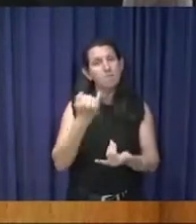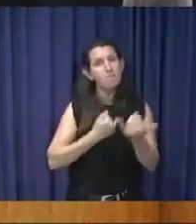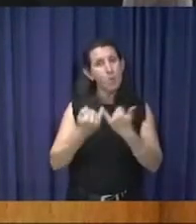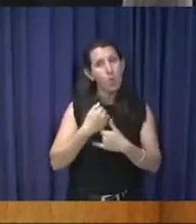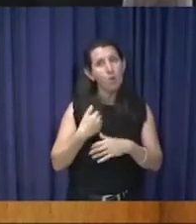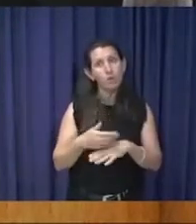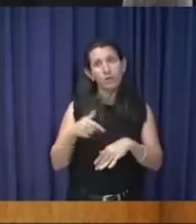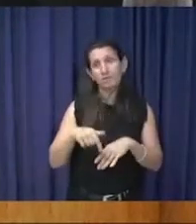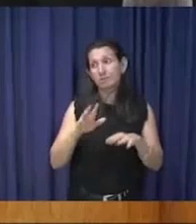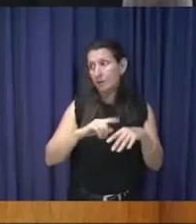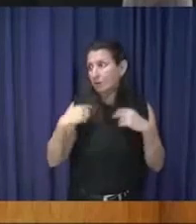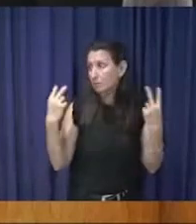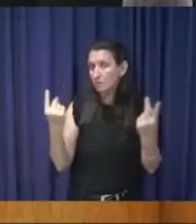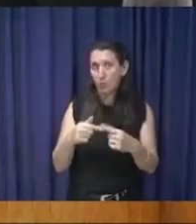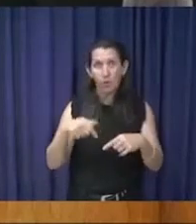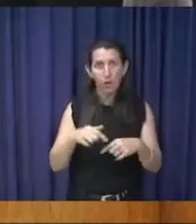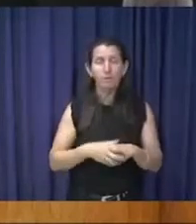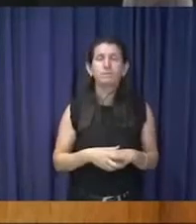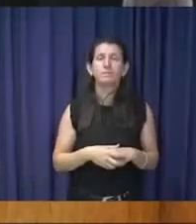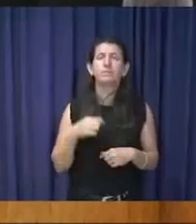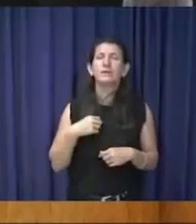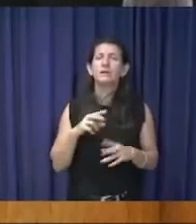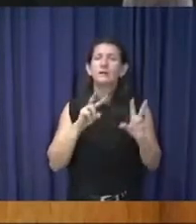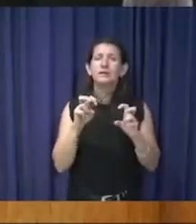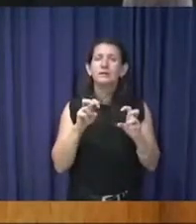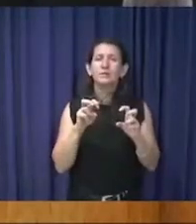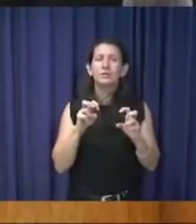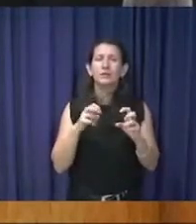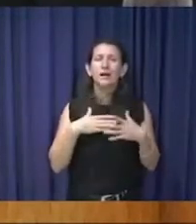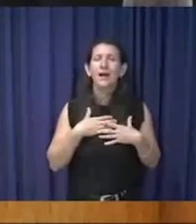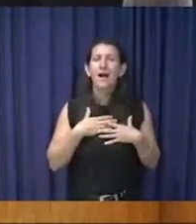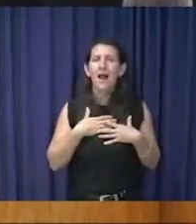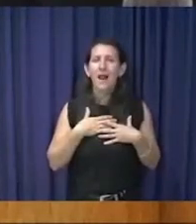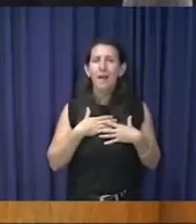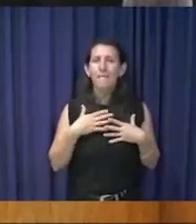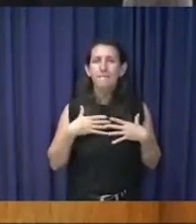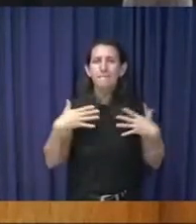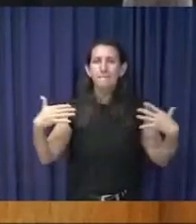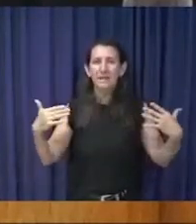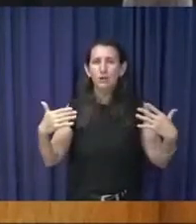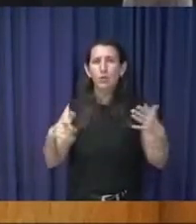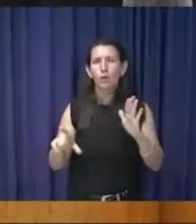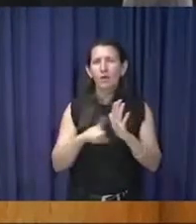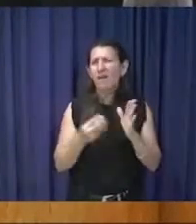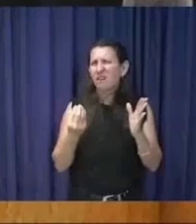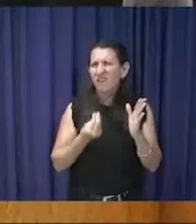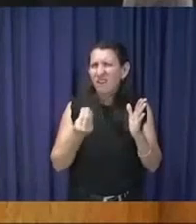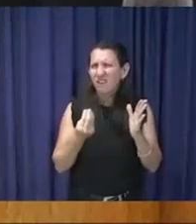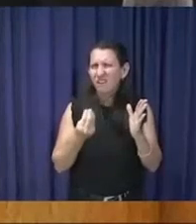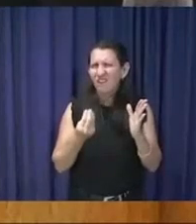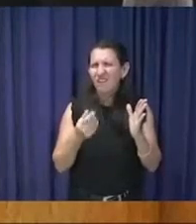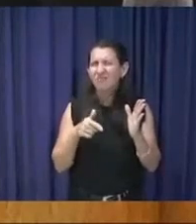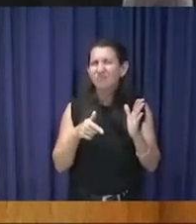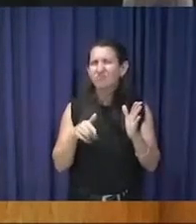en esta misma sala, que es el concepto de el espíritu de una ley. ¿Cuál es el espíritu de